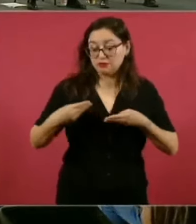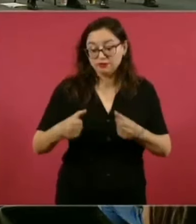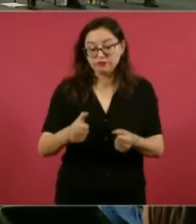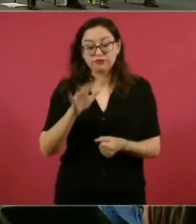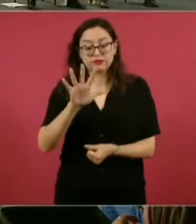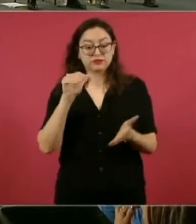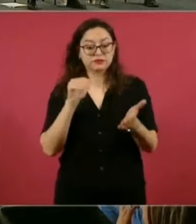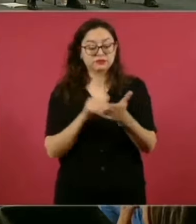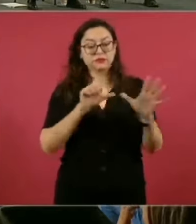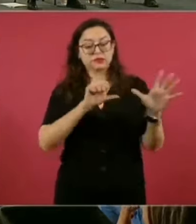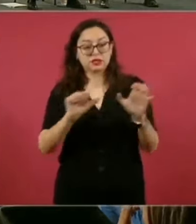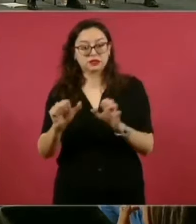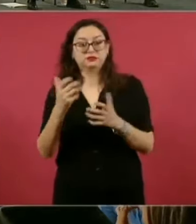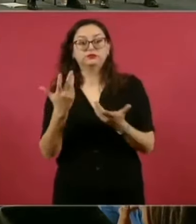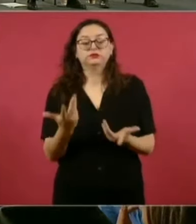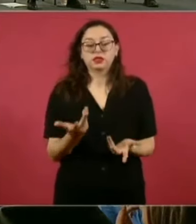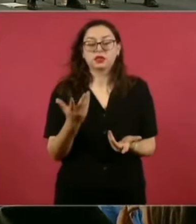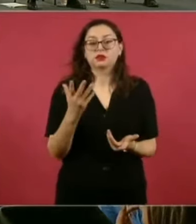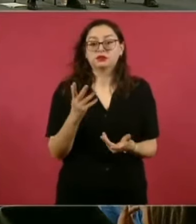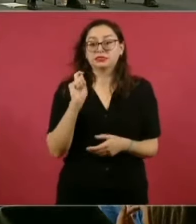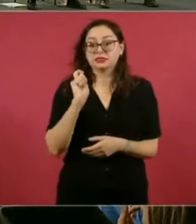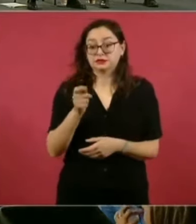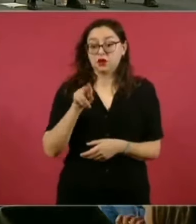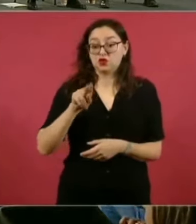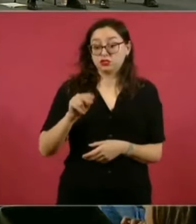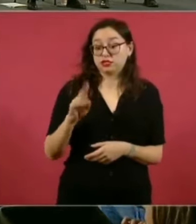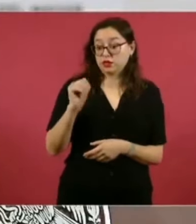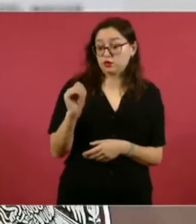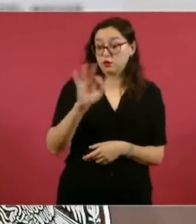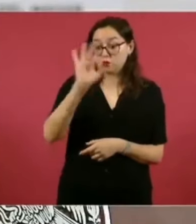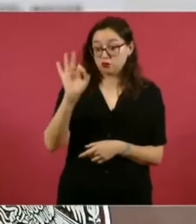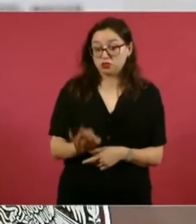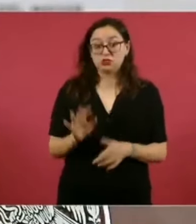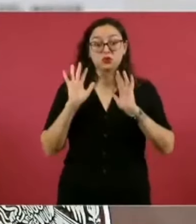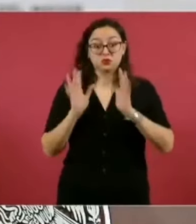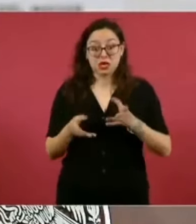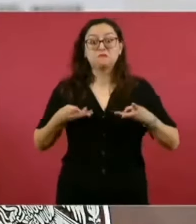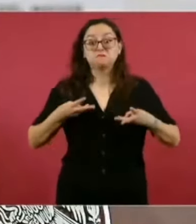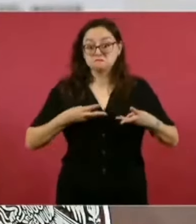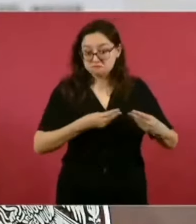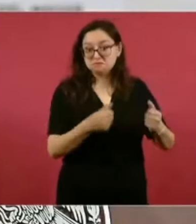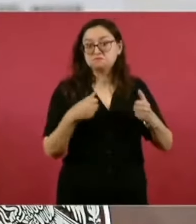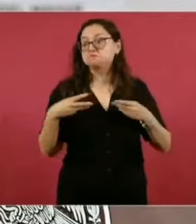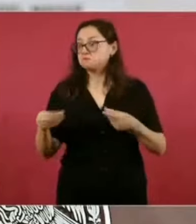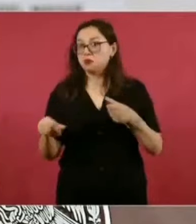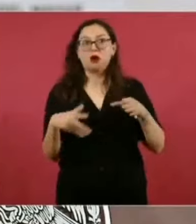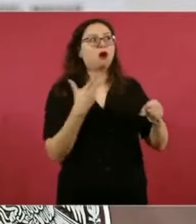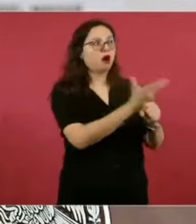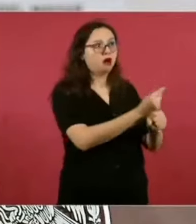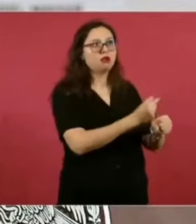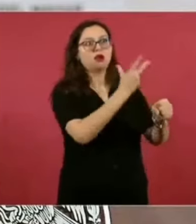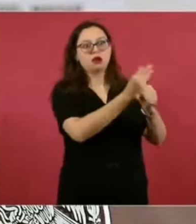5,659 millones de pesos, es decir, se ha ejercido el 89% del total del programa y empezamos ya a tener